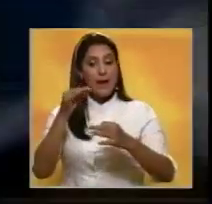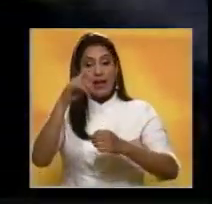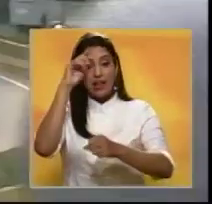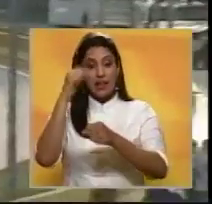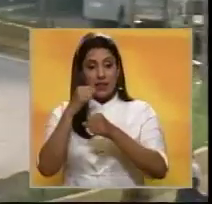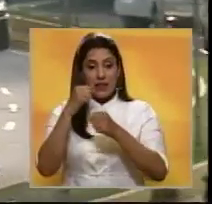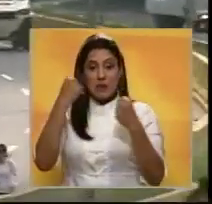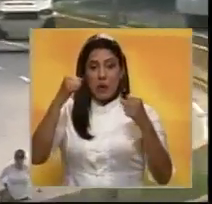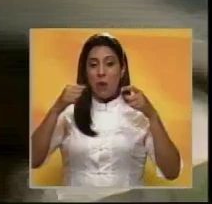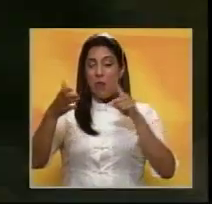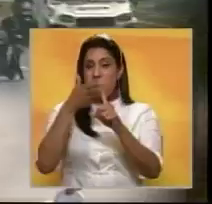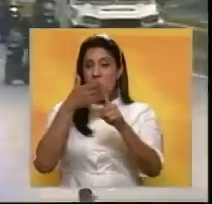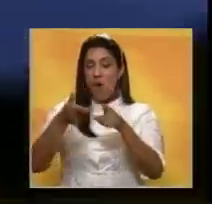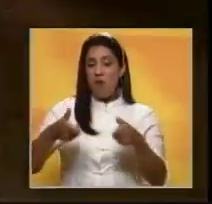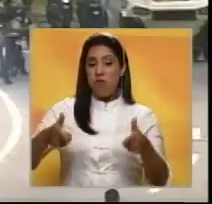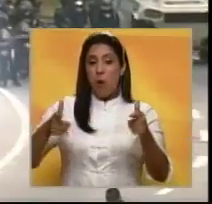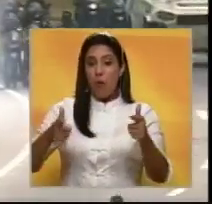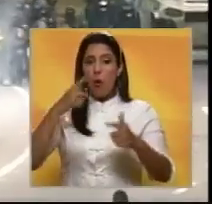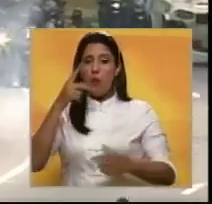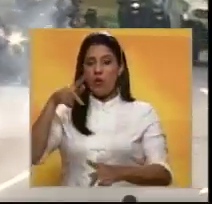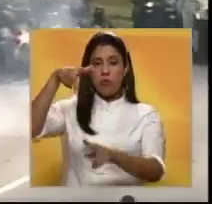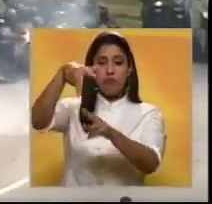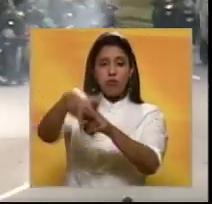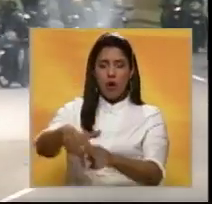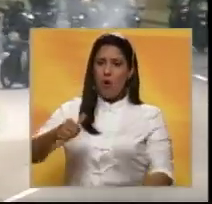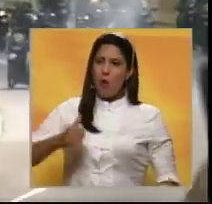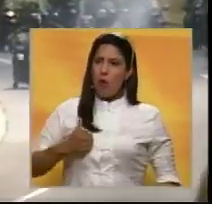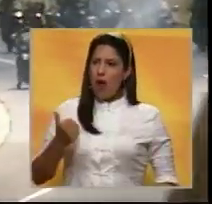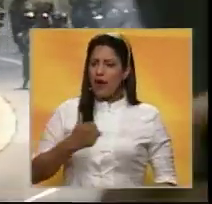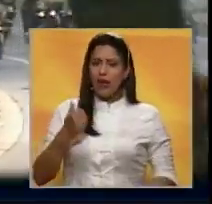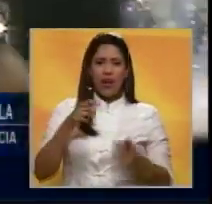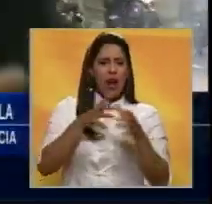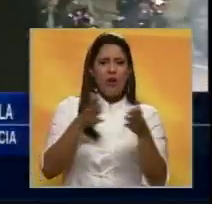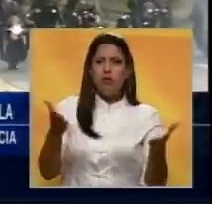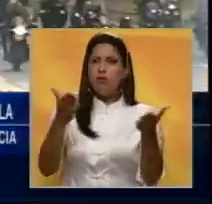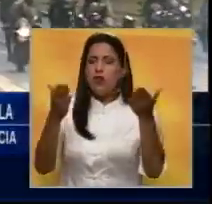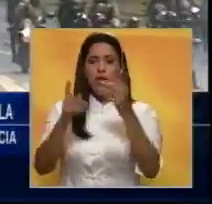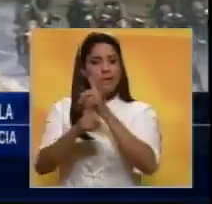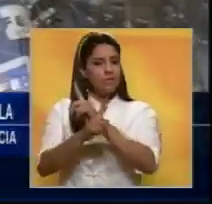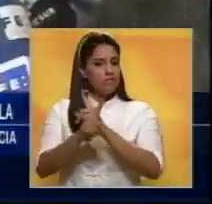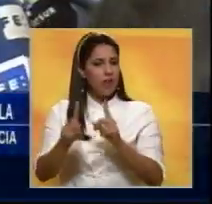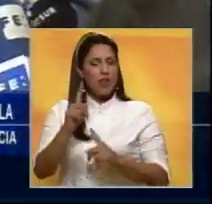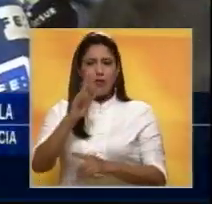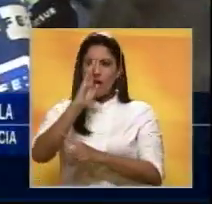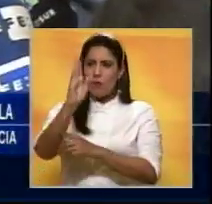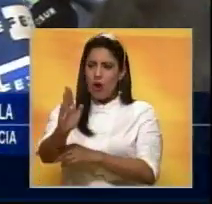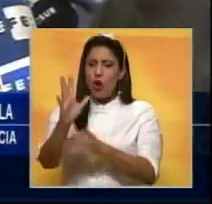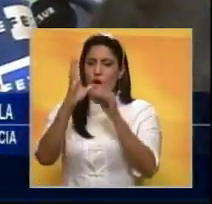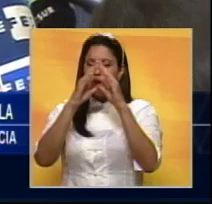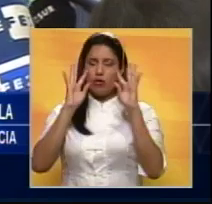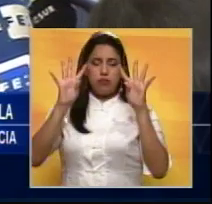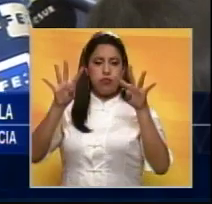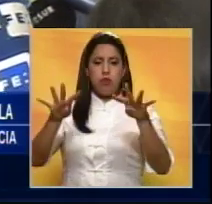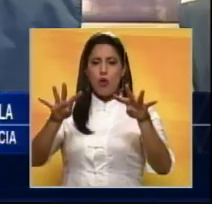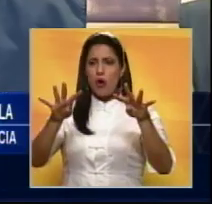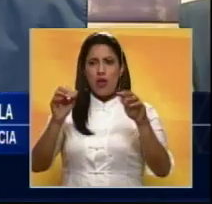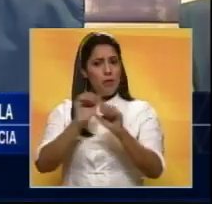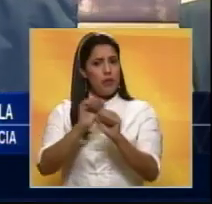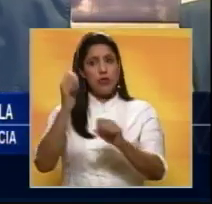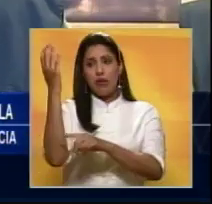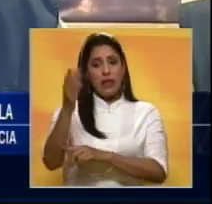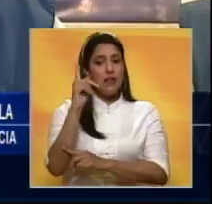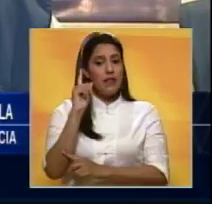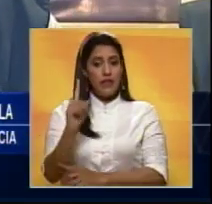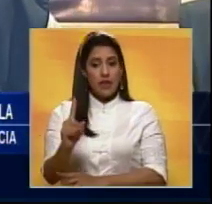empleo de la violencia como forma de expresión política, cualquiera sea su origen o motivación, es condenable desde todos los puntos de vista. En